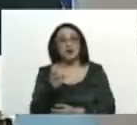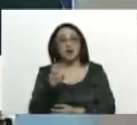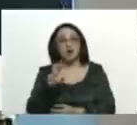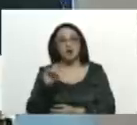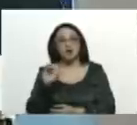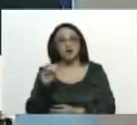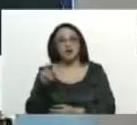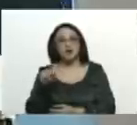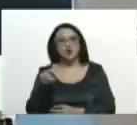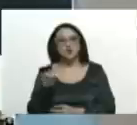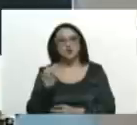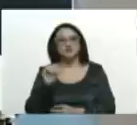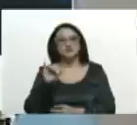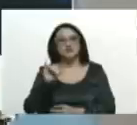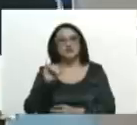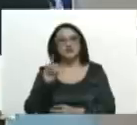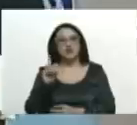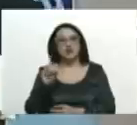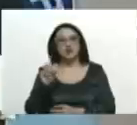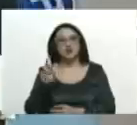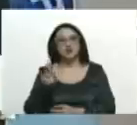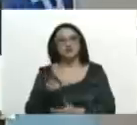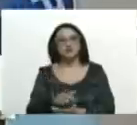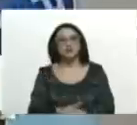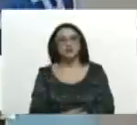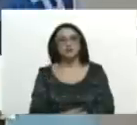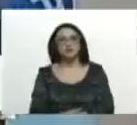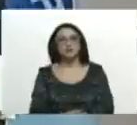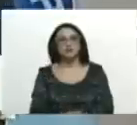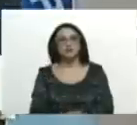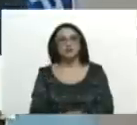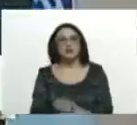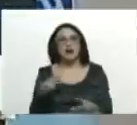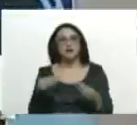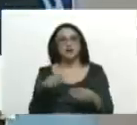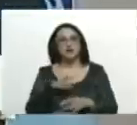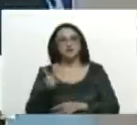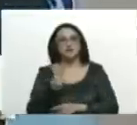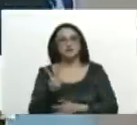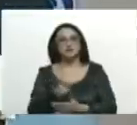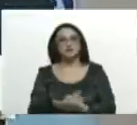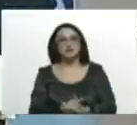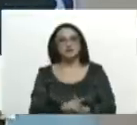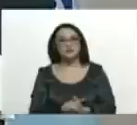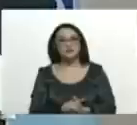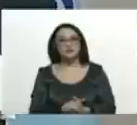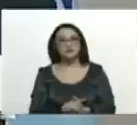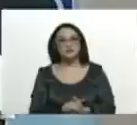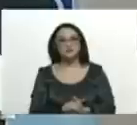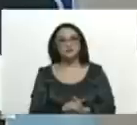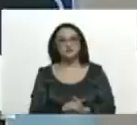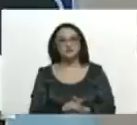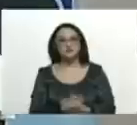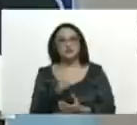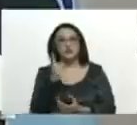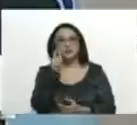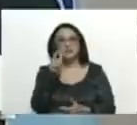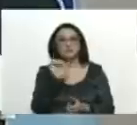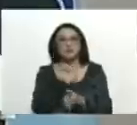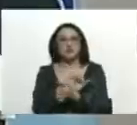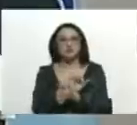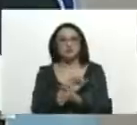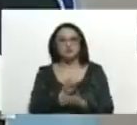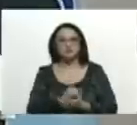Orinoco sidor por cartones de Venezuela un detenido